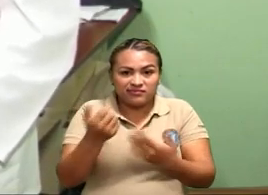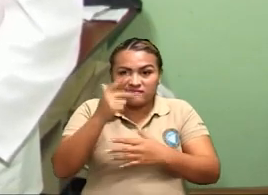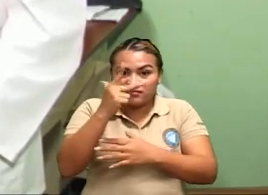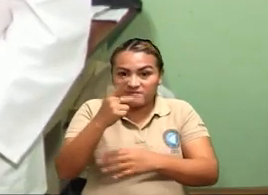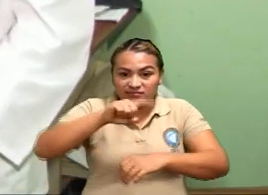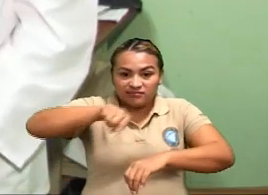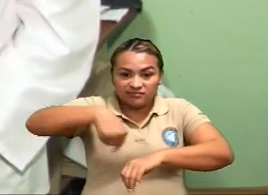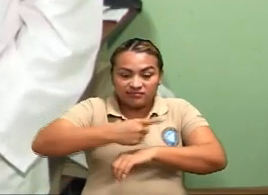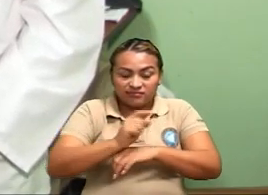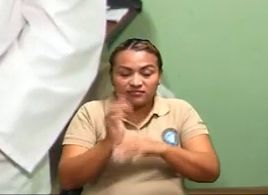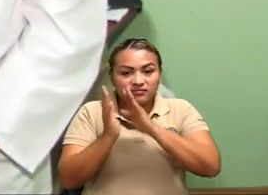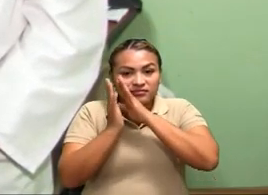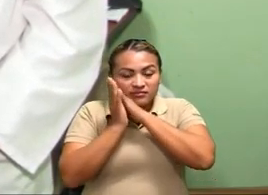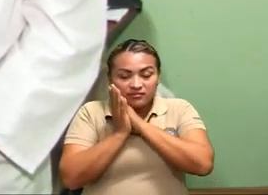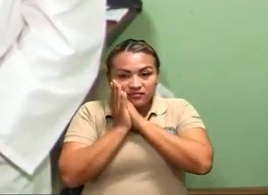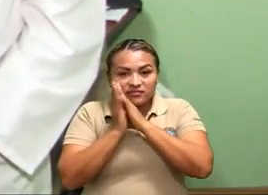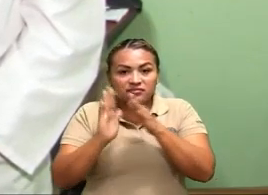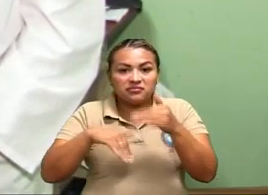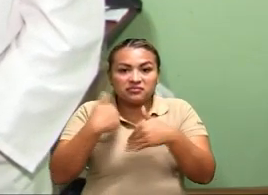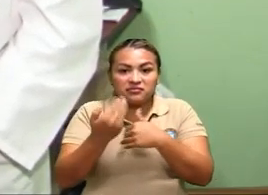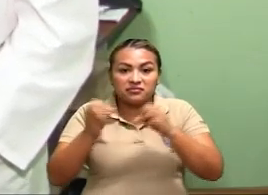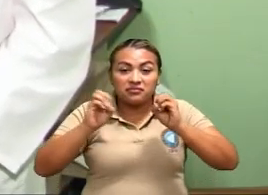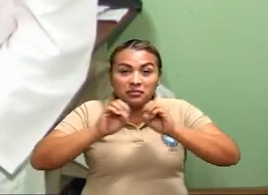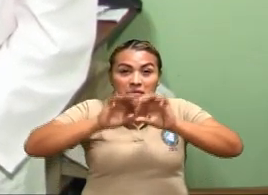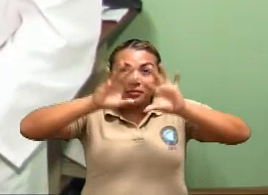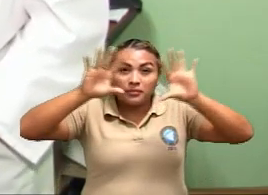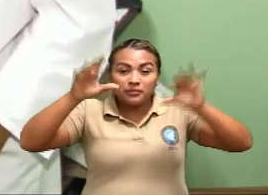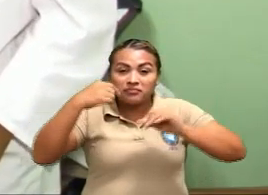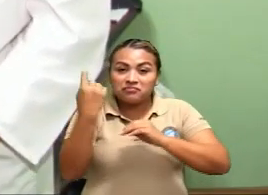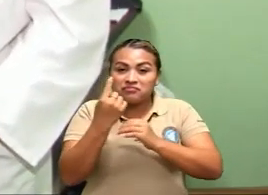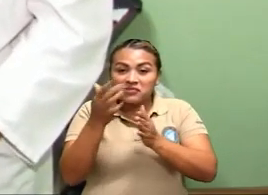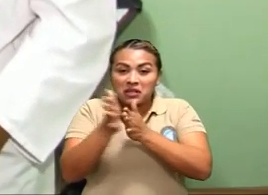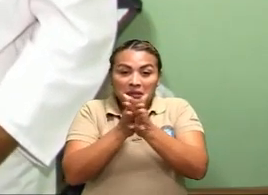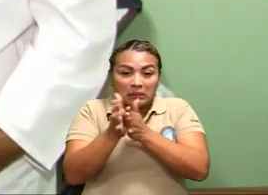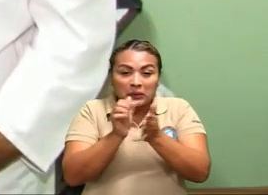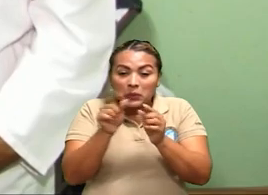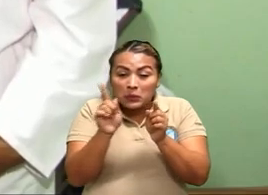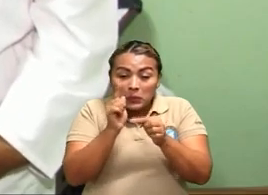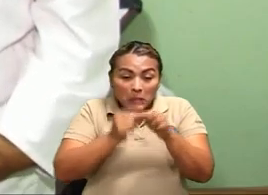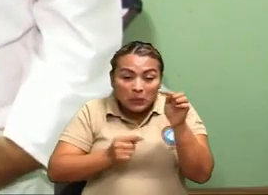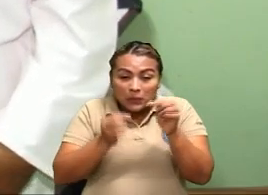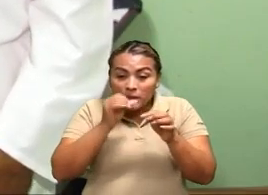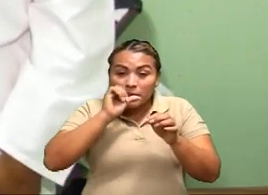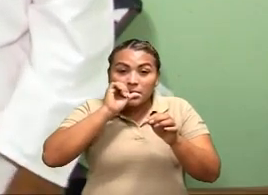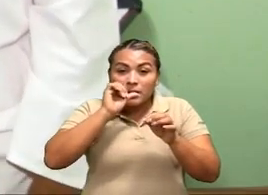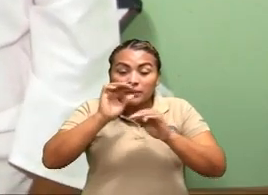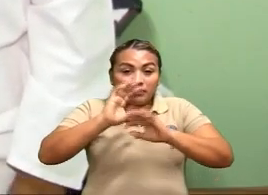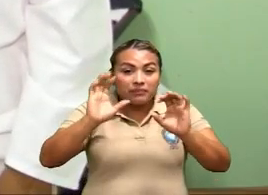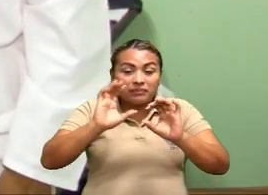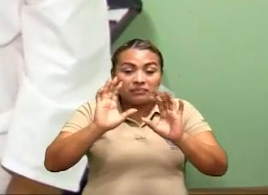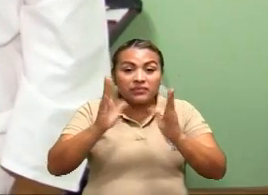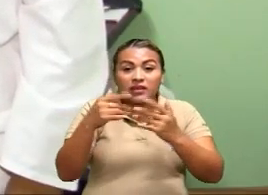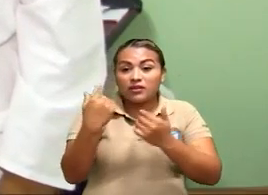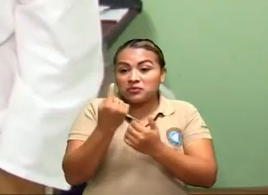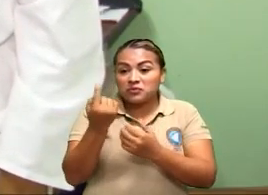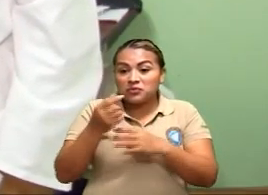durmiendo cuántas horas y luego a la mañana llegamos y solo un fresquito y va de viaje. Y los niños a veces, como van a clase y